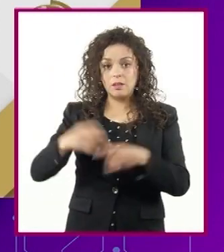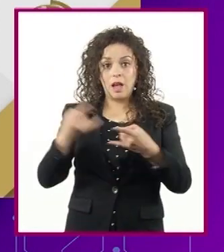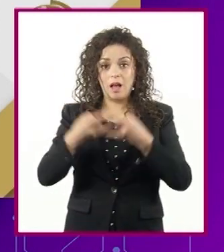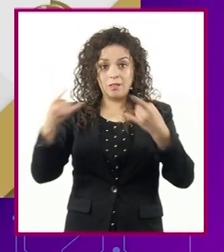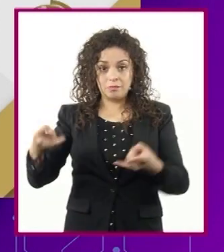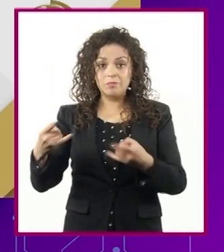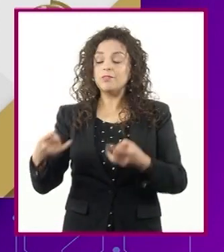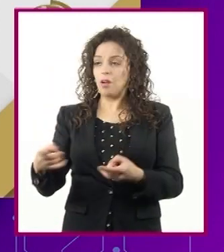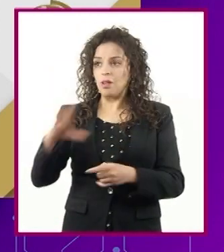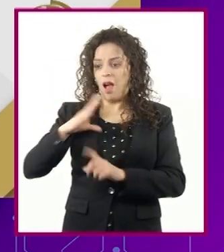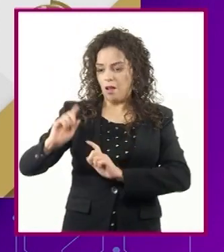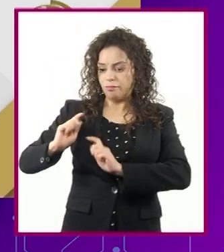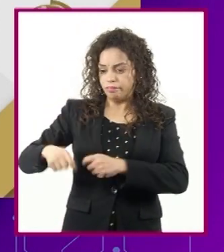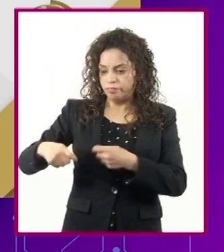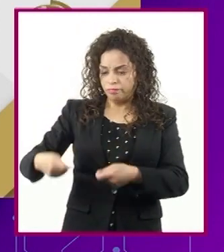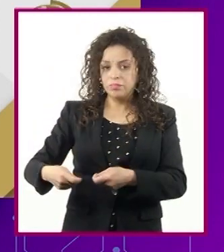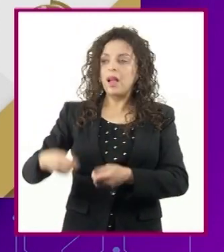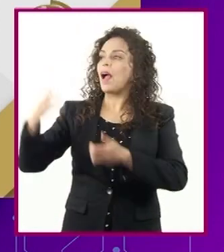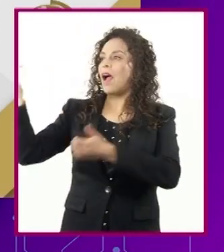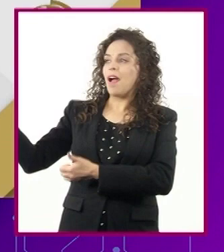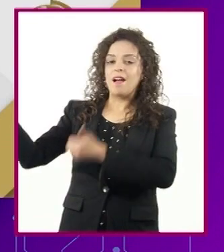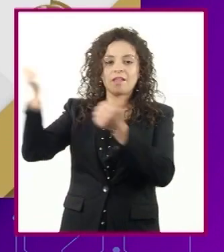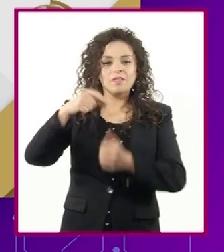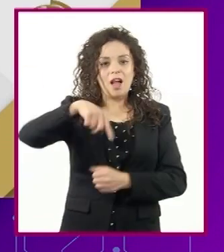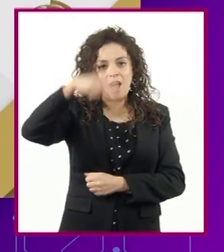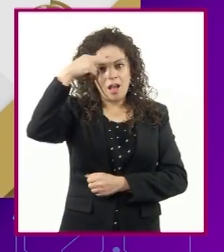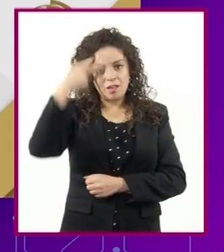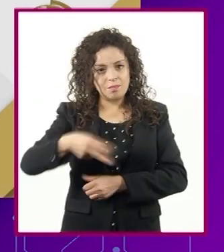nuestro territorio, como los españoles,